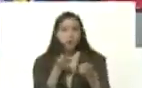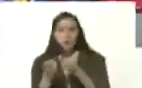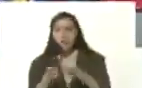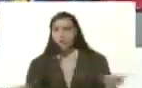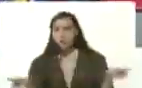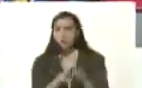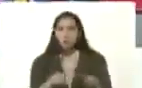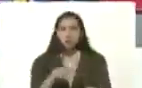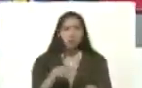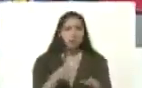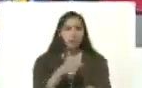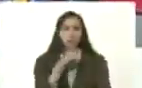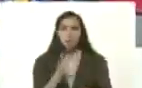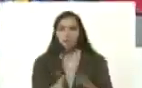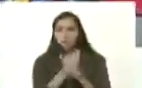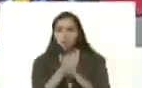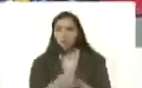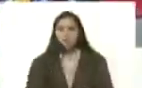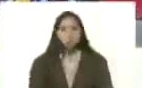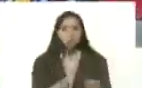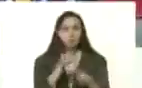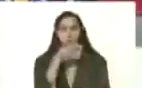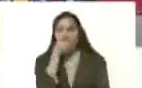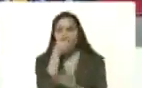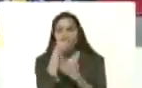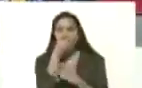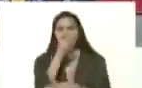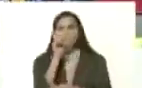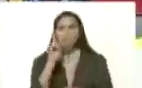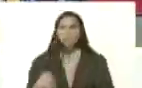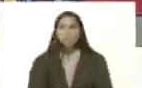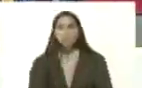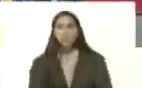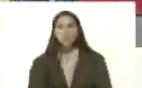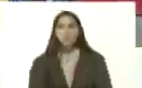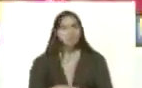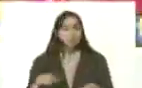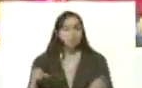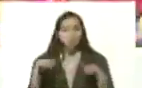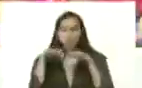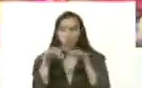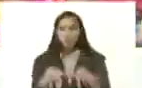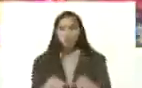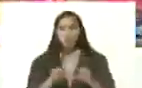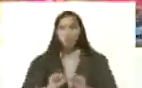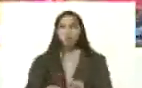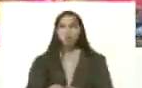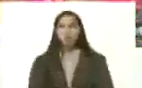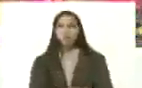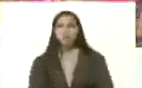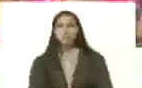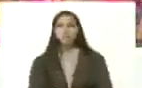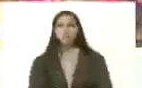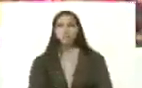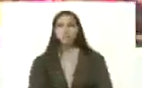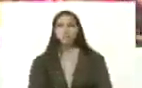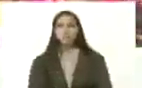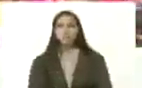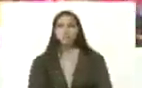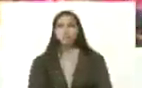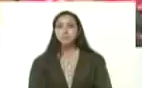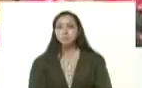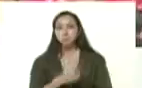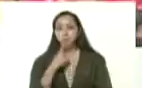enemigos de la patria, van a ser tratados como los invasores más. Pueden decirnos lo